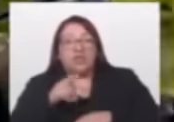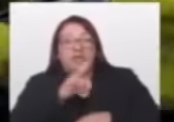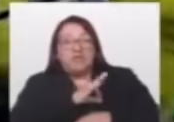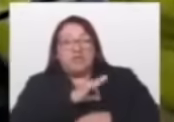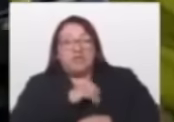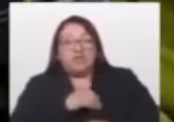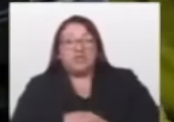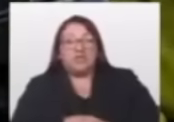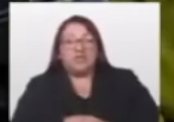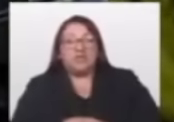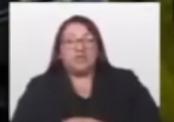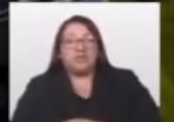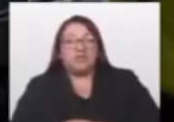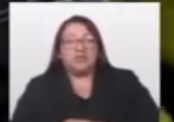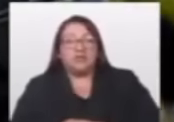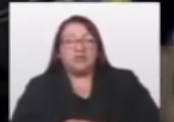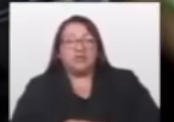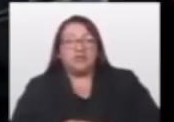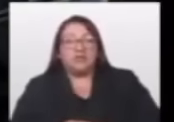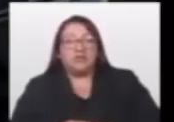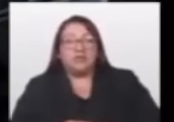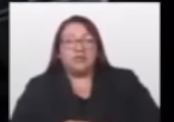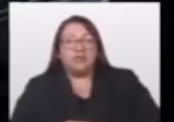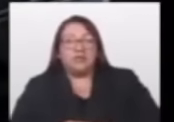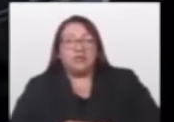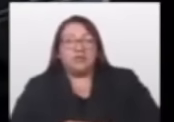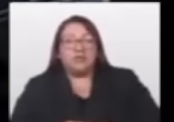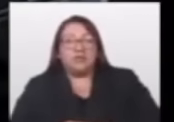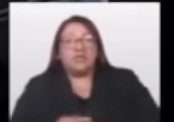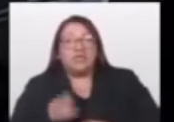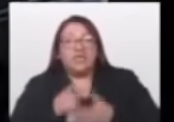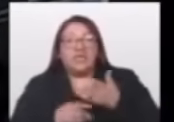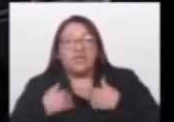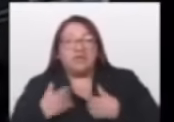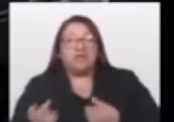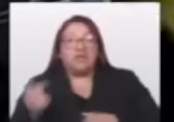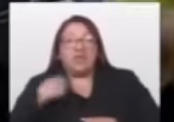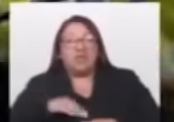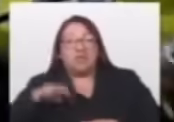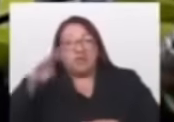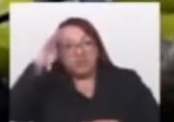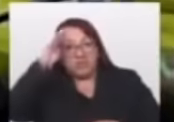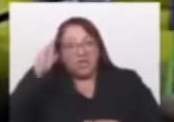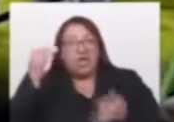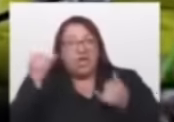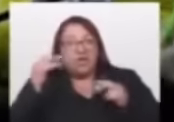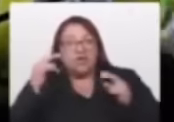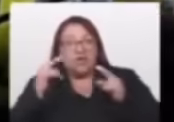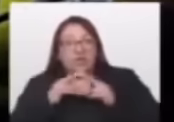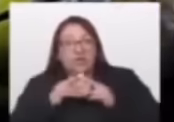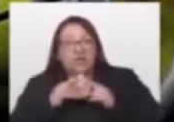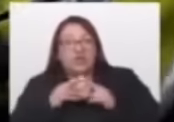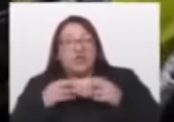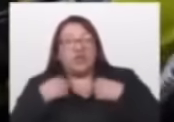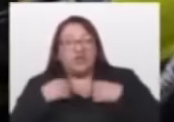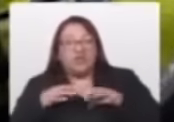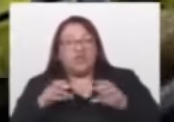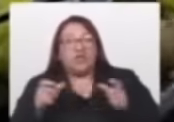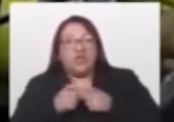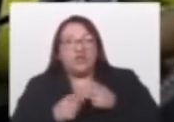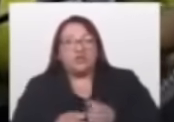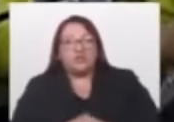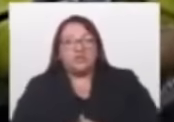Fiscalía, tanto así que tiene que venir la Policía Nacional, que ahora se encuentra en oficinas de congresistas, por